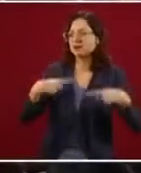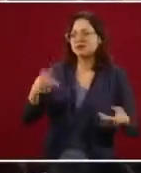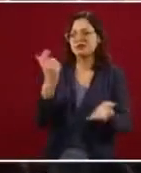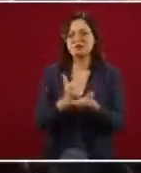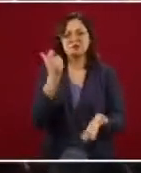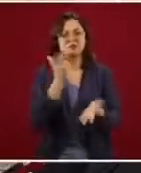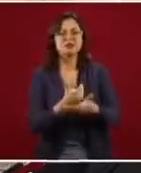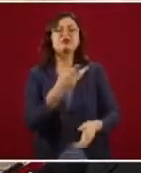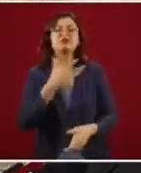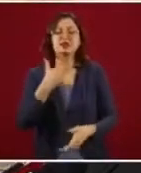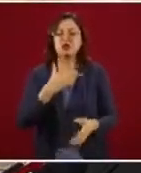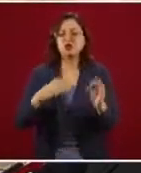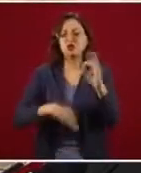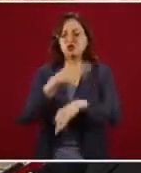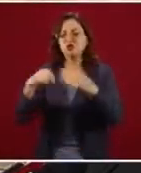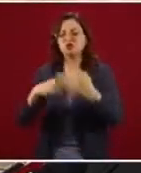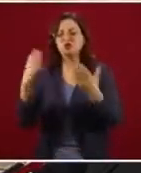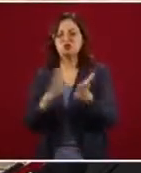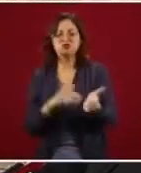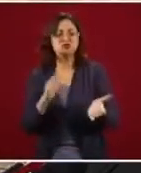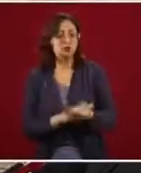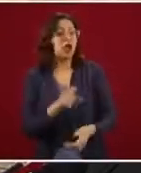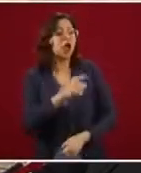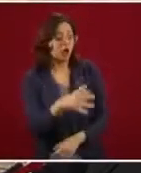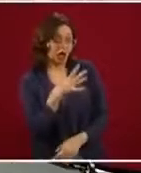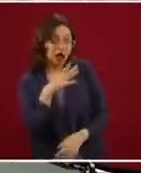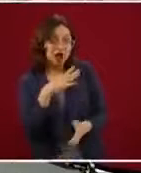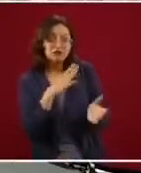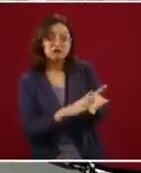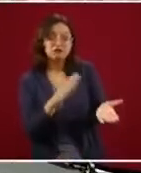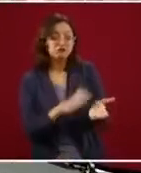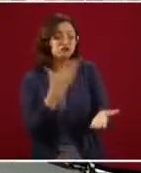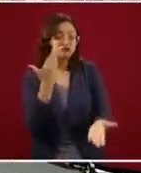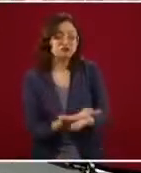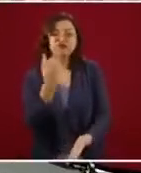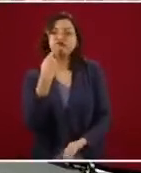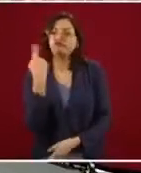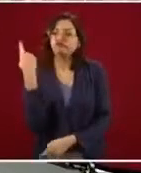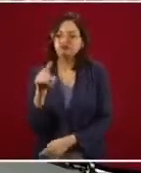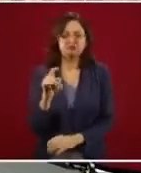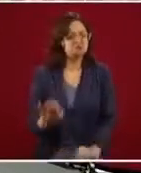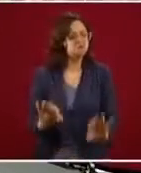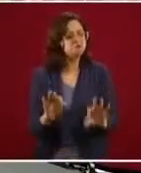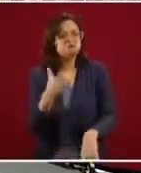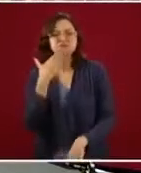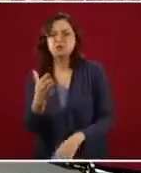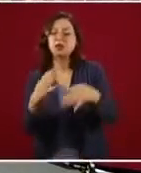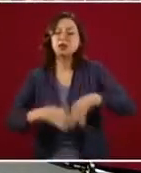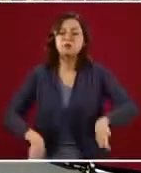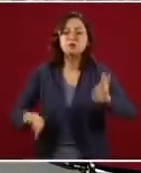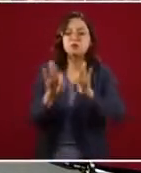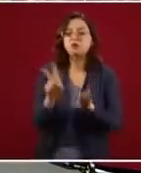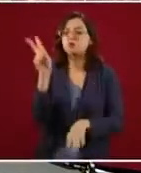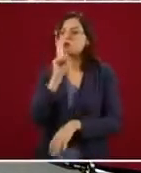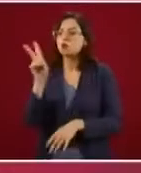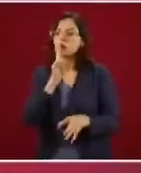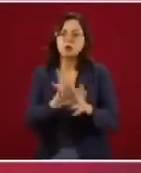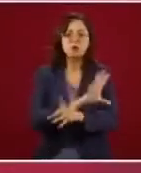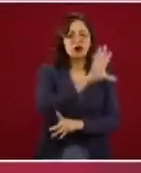traigo documentos. Toda denuncia es bienvenida. Para nosotros es muy importante tener evidencia de